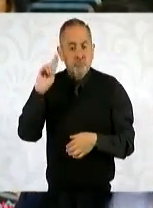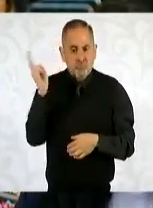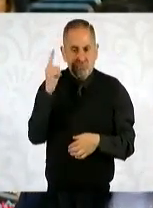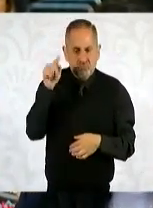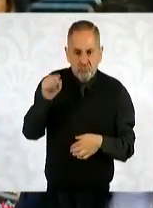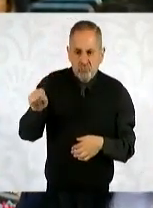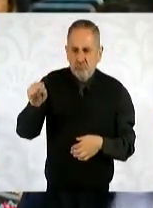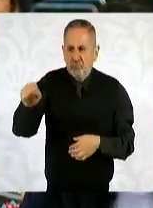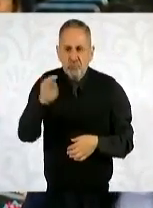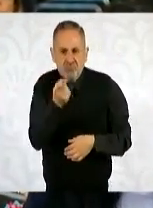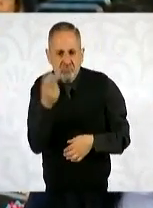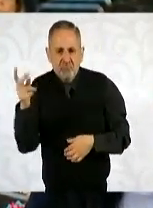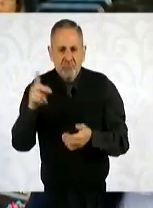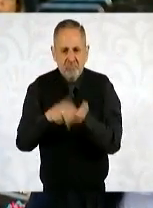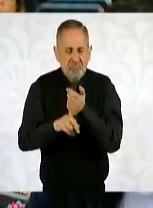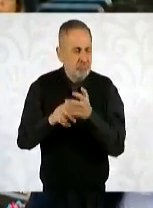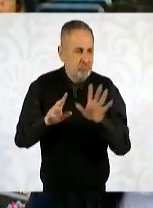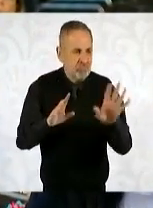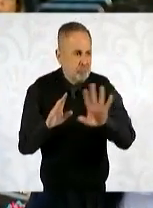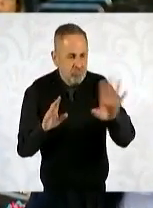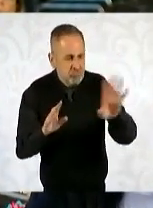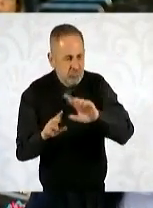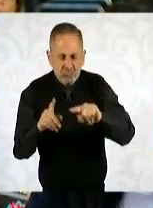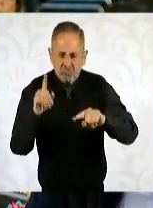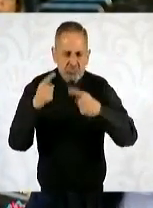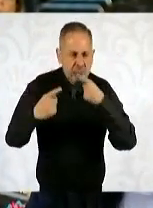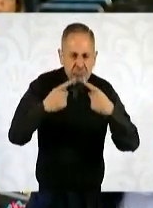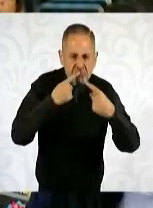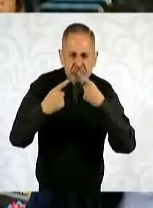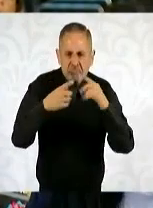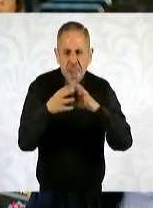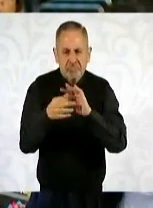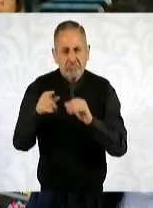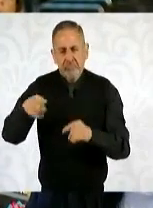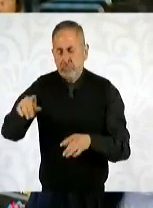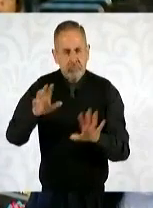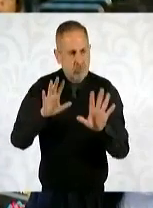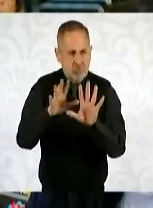la maestra Guillermina, que son investigadoras del INBA,